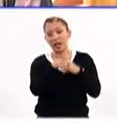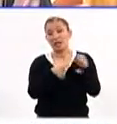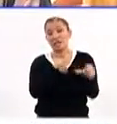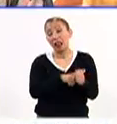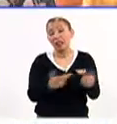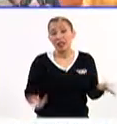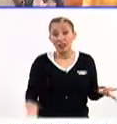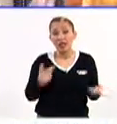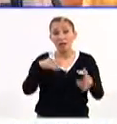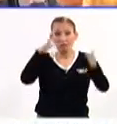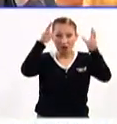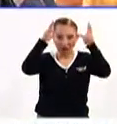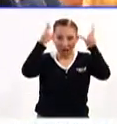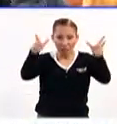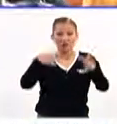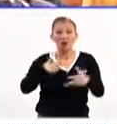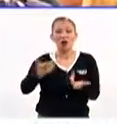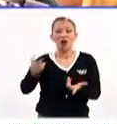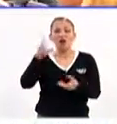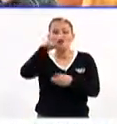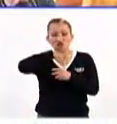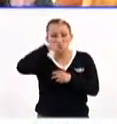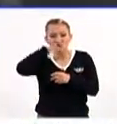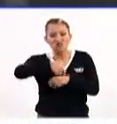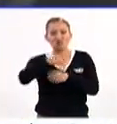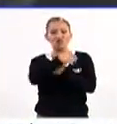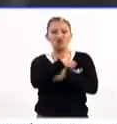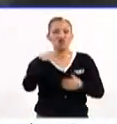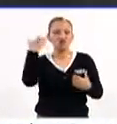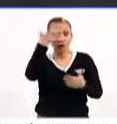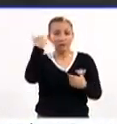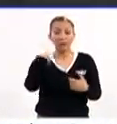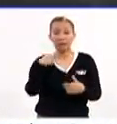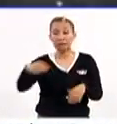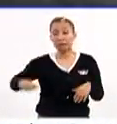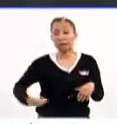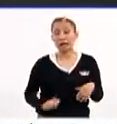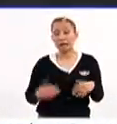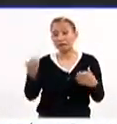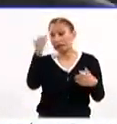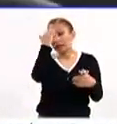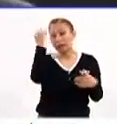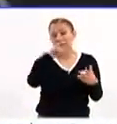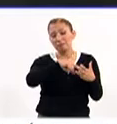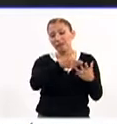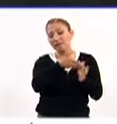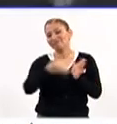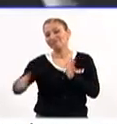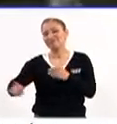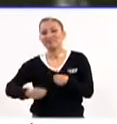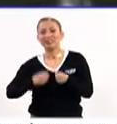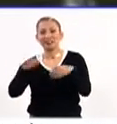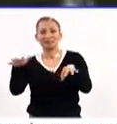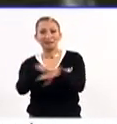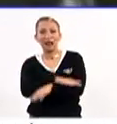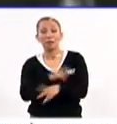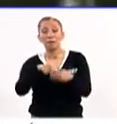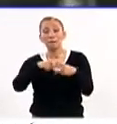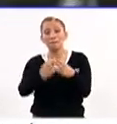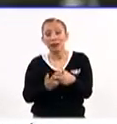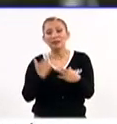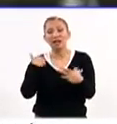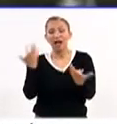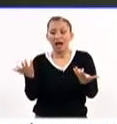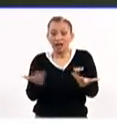animales. Su venado, su loro, su chango. Aquel trágico accidente fue un parteaguas en su vida. Es el inicio